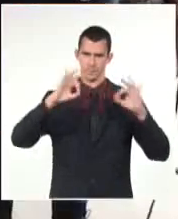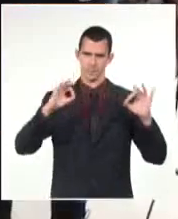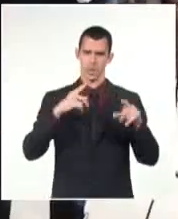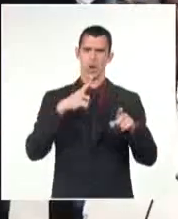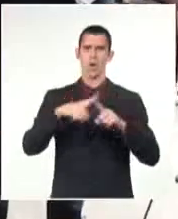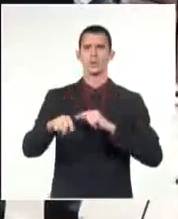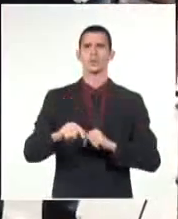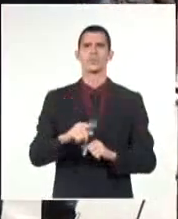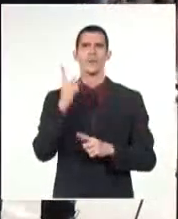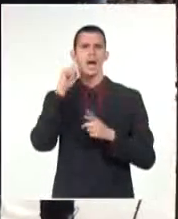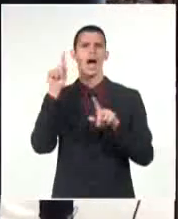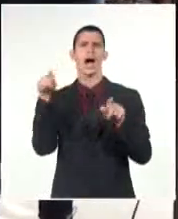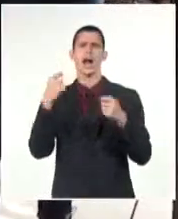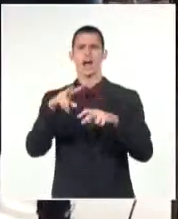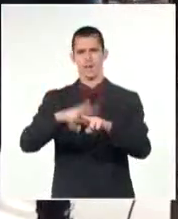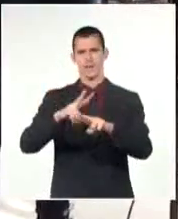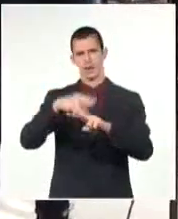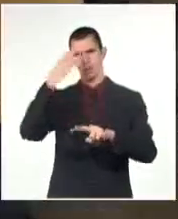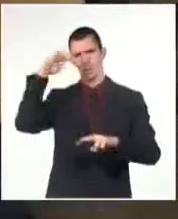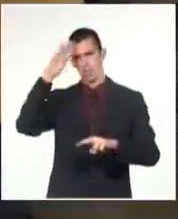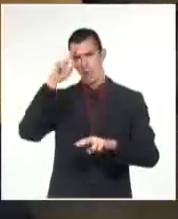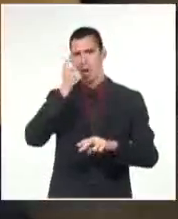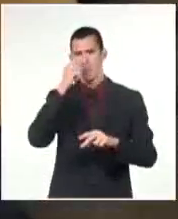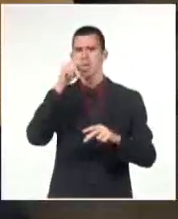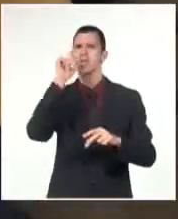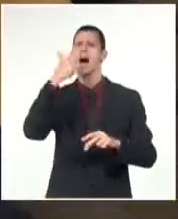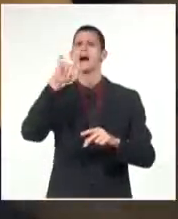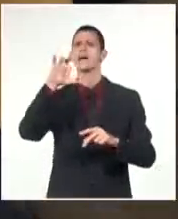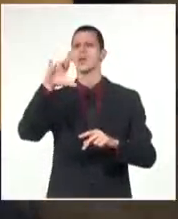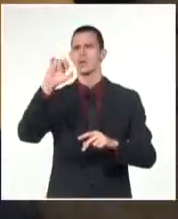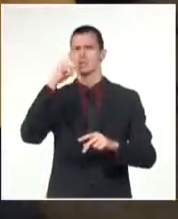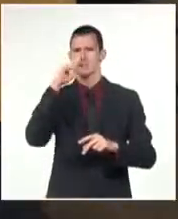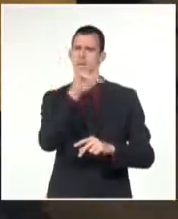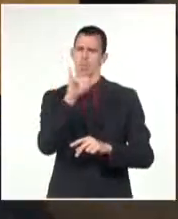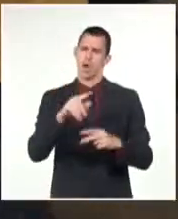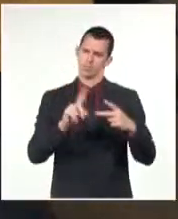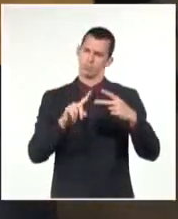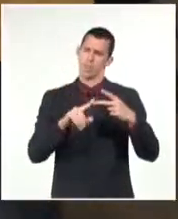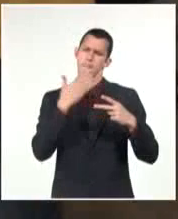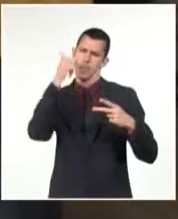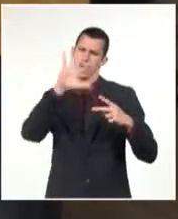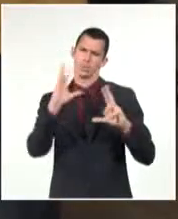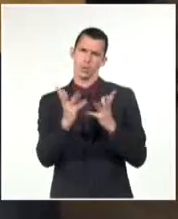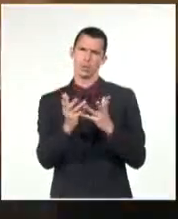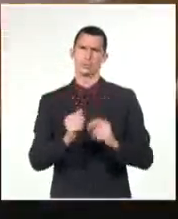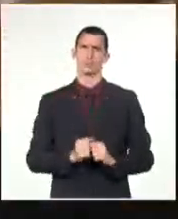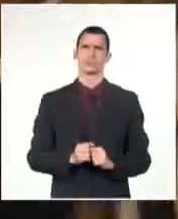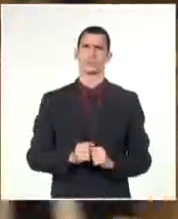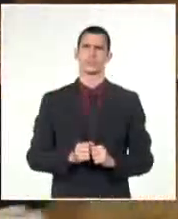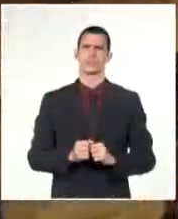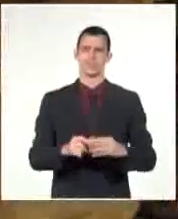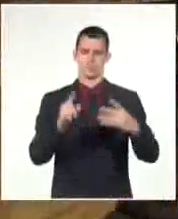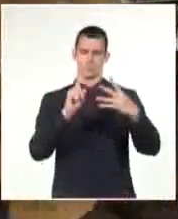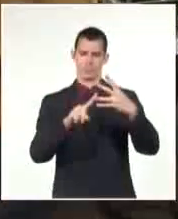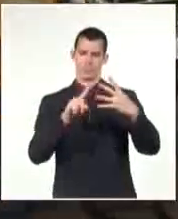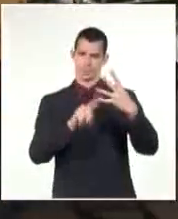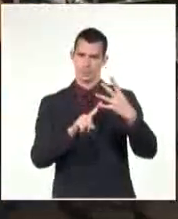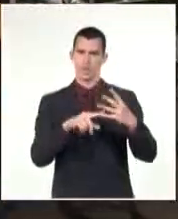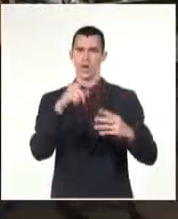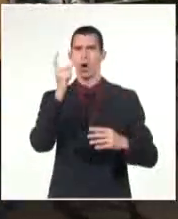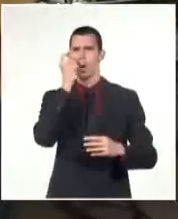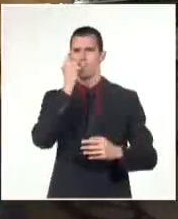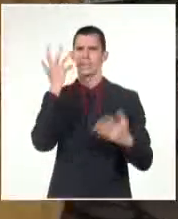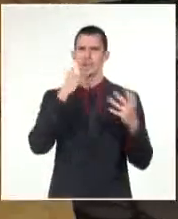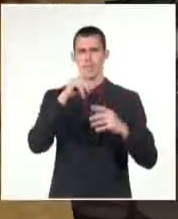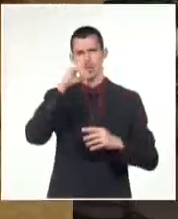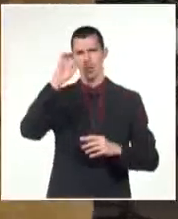Radio Habana, Cuba, obtuvo la mención en esta especialidad. En televisión, el máximo lauro y la mención recayeron en los periodistas del Canal Caribe, Leandris